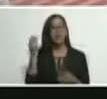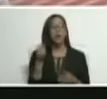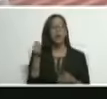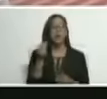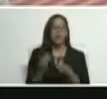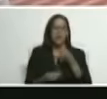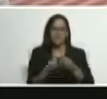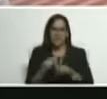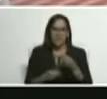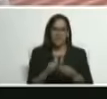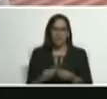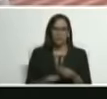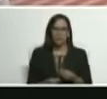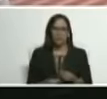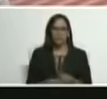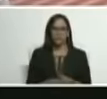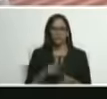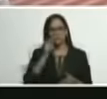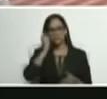hacerlo.